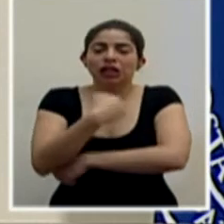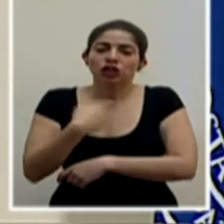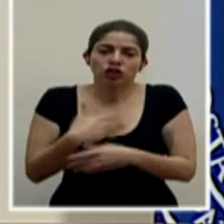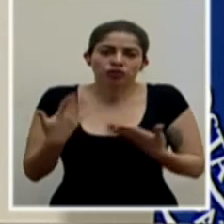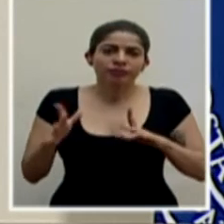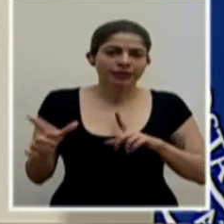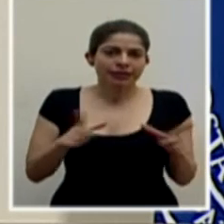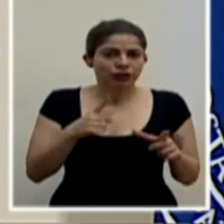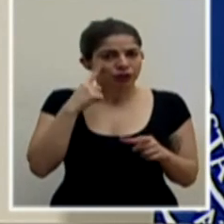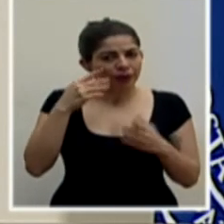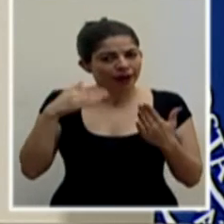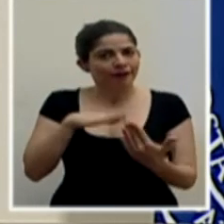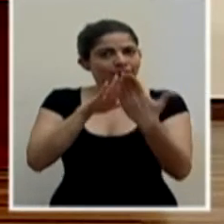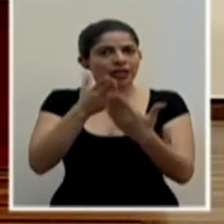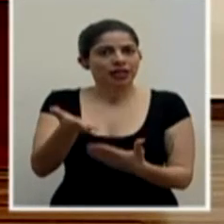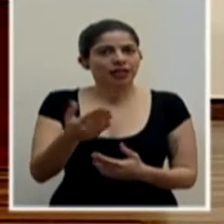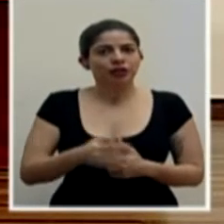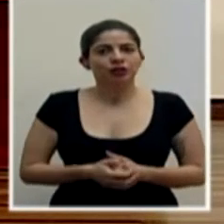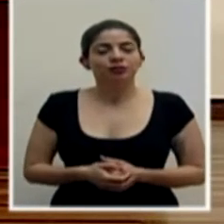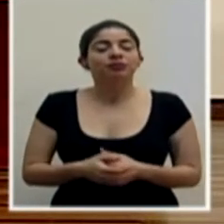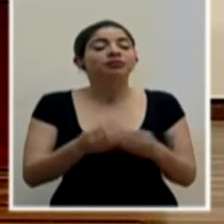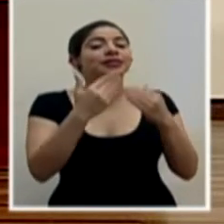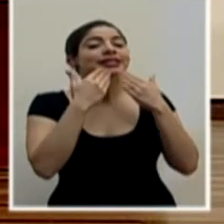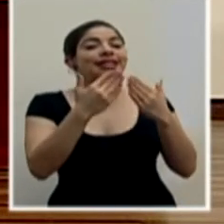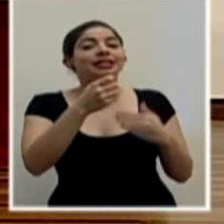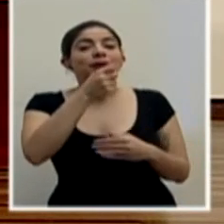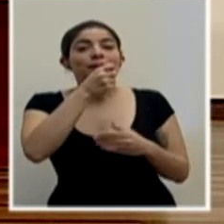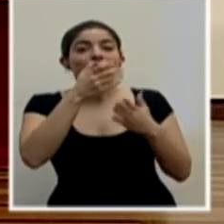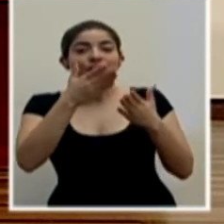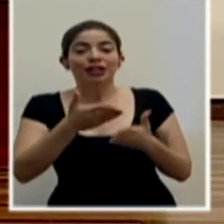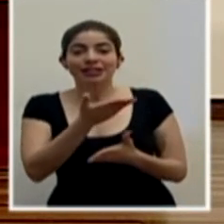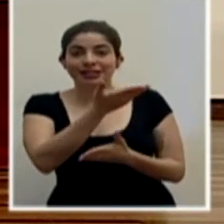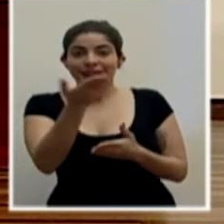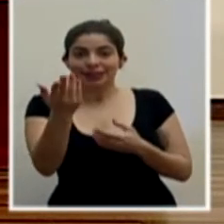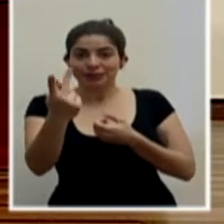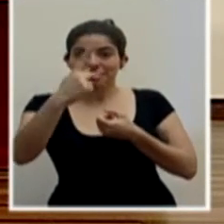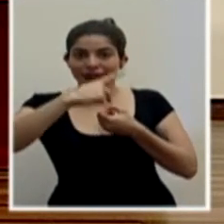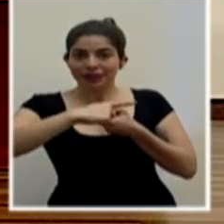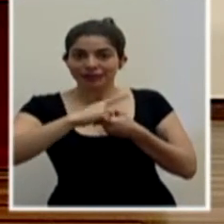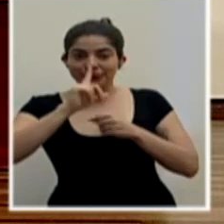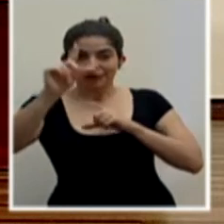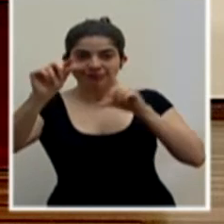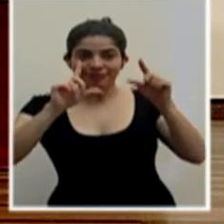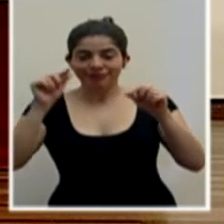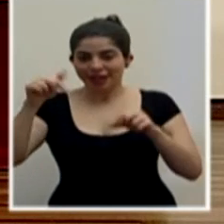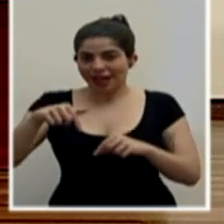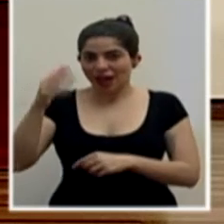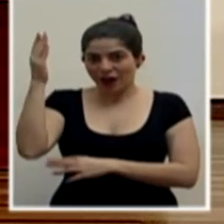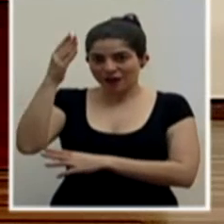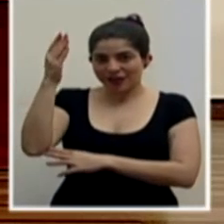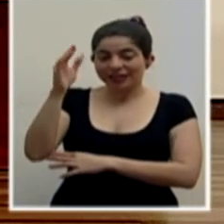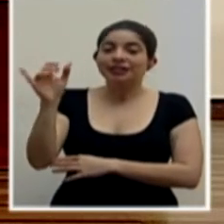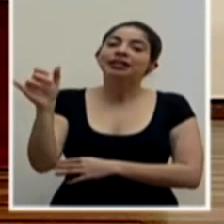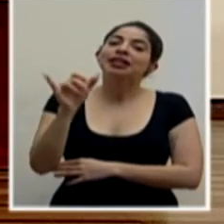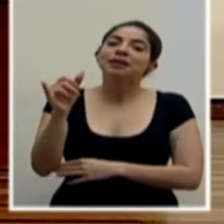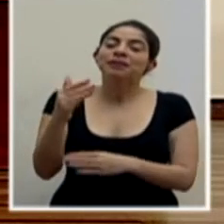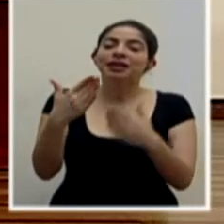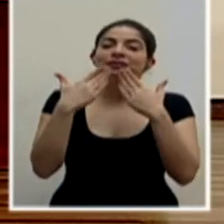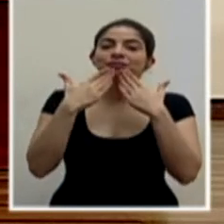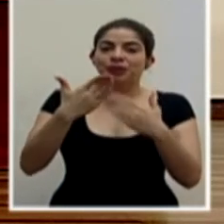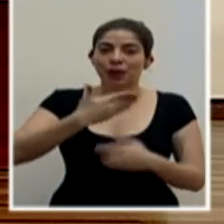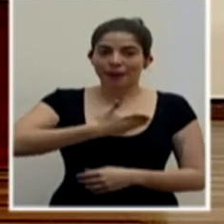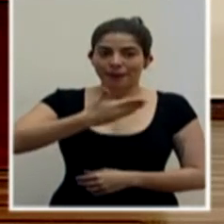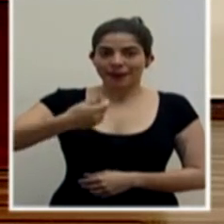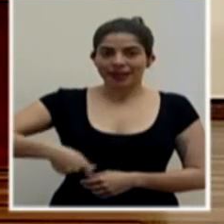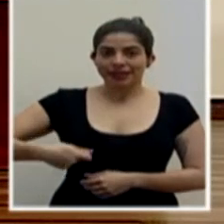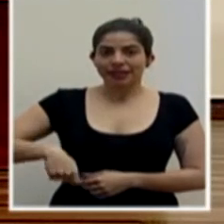eso. Le agradecemos a las y los colegas que participaron de manera remota en esta conferencia de prensa. También le agradecemos al